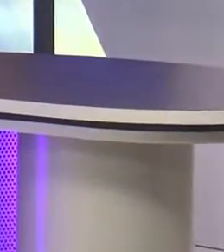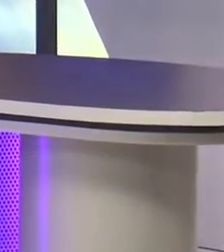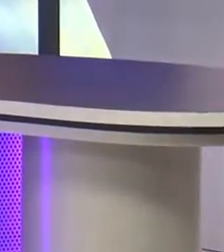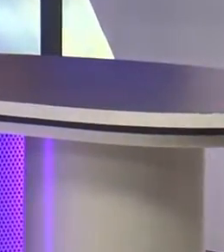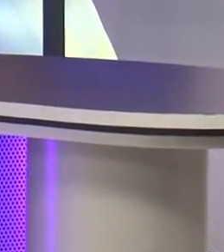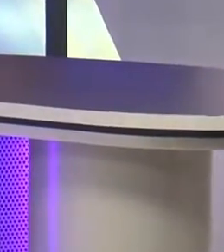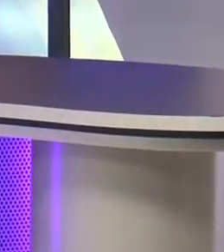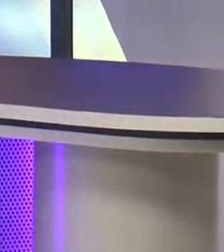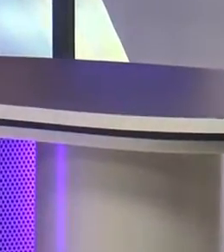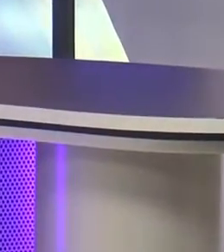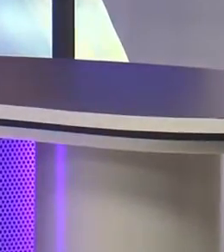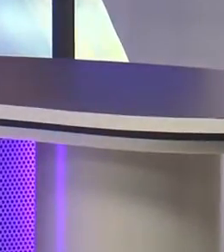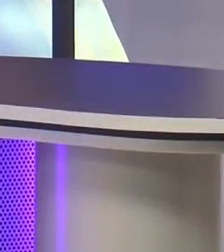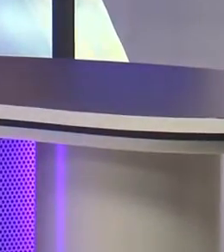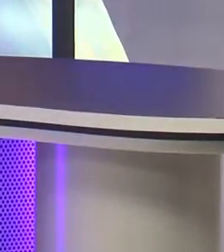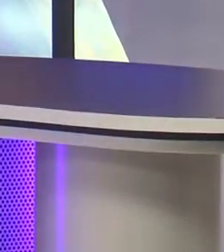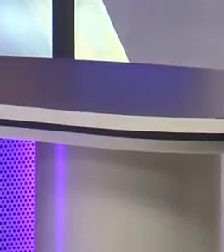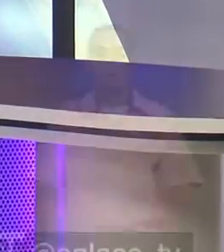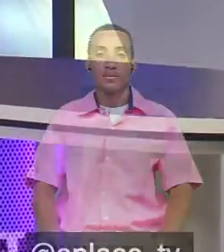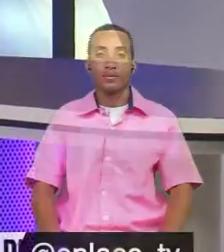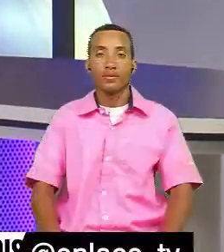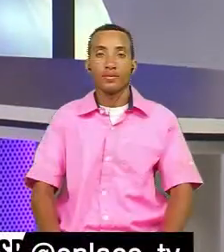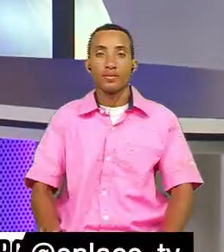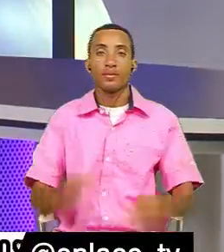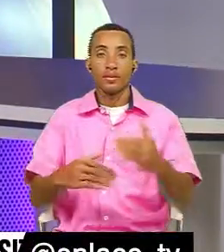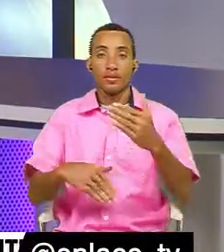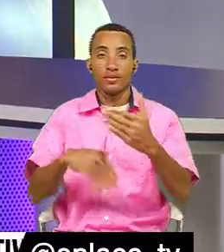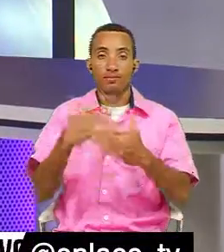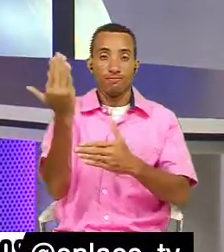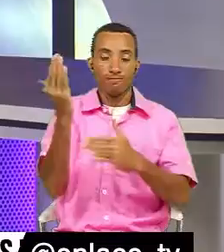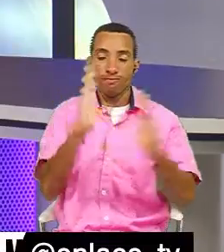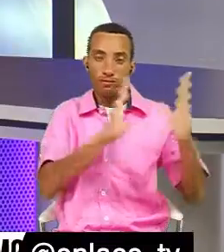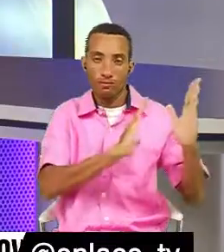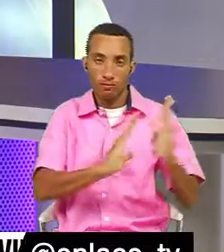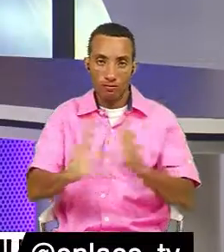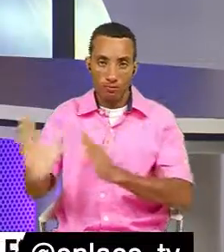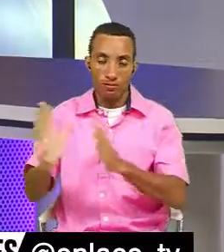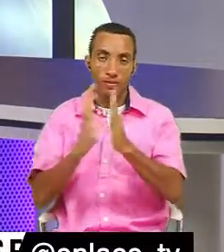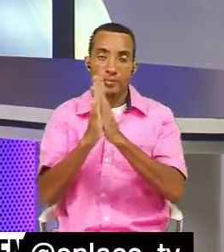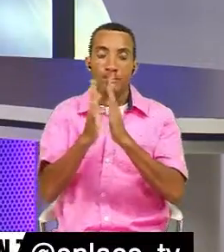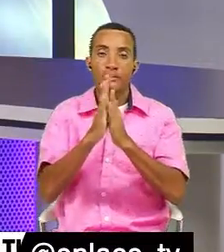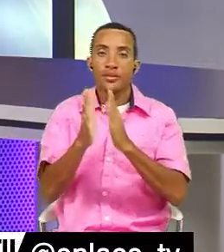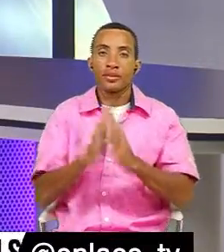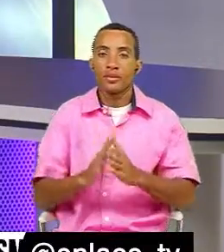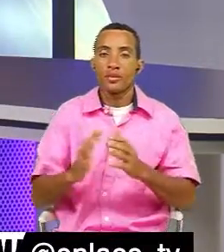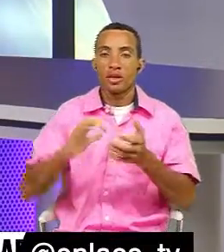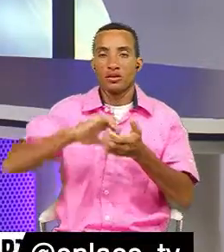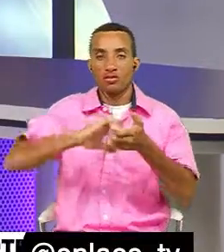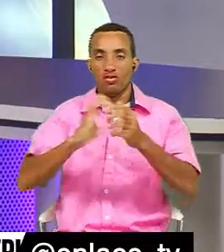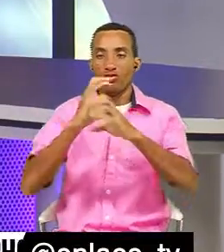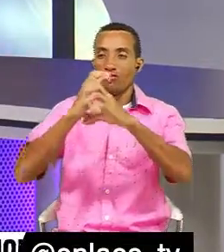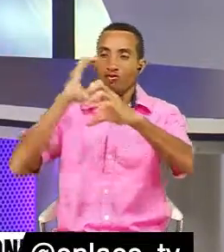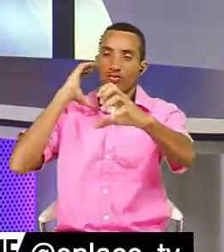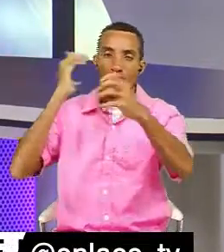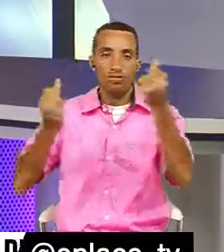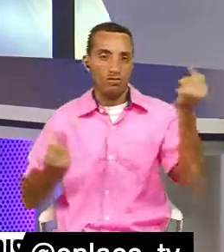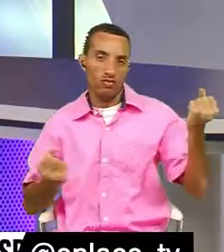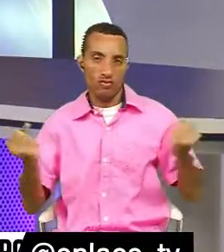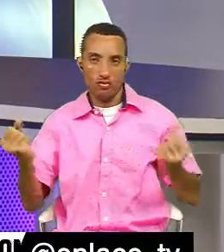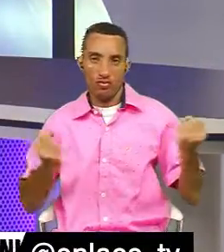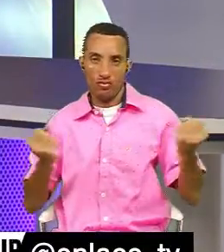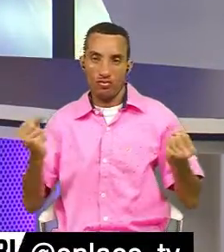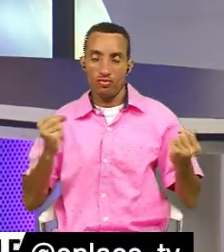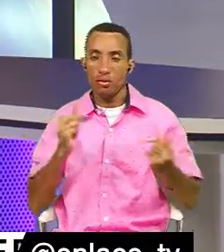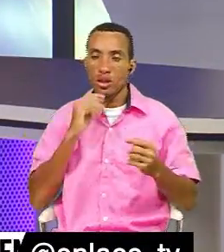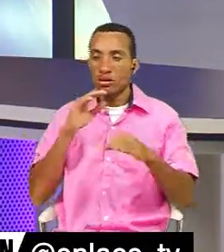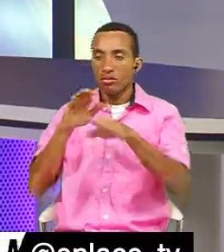Iniciamos con el desarrollo de la información. Camioneros realizaron bloqueos en el sector de las de Copas. De manera pacífica siguen en el paro que completa